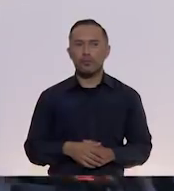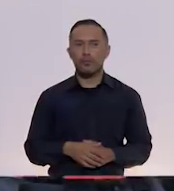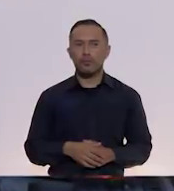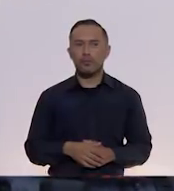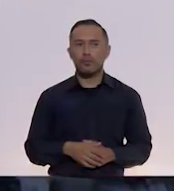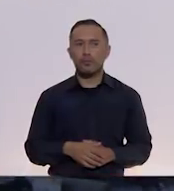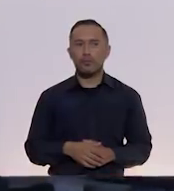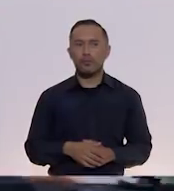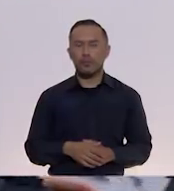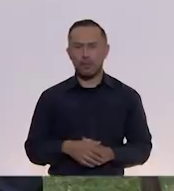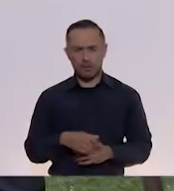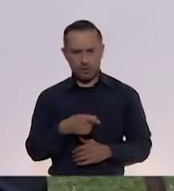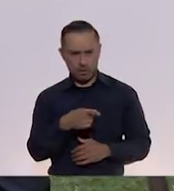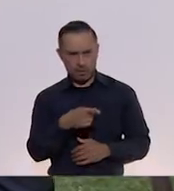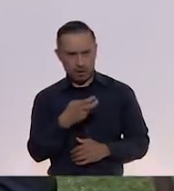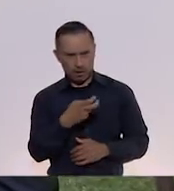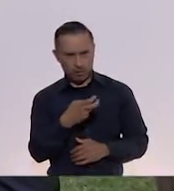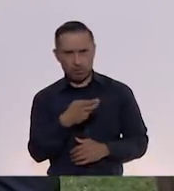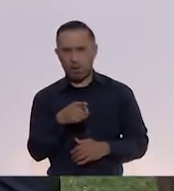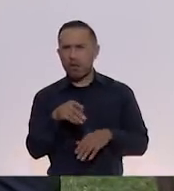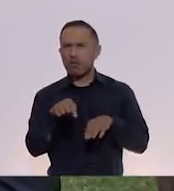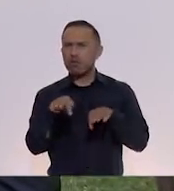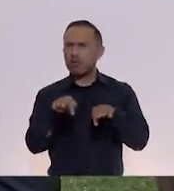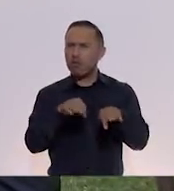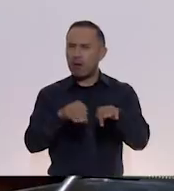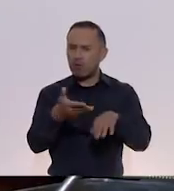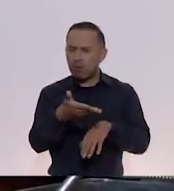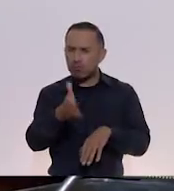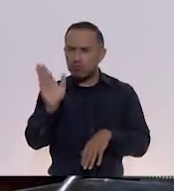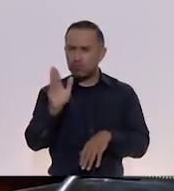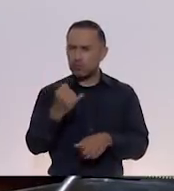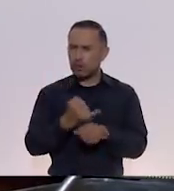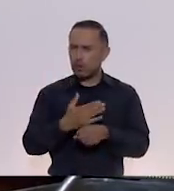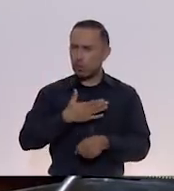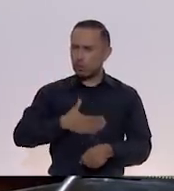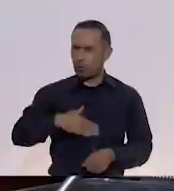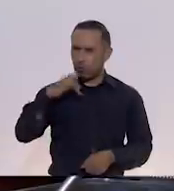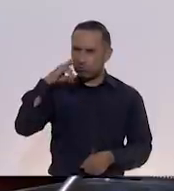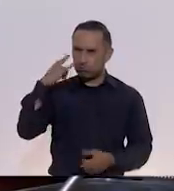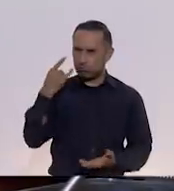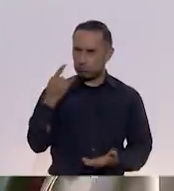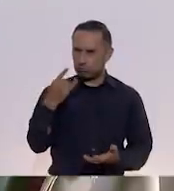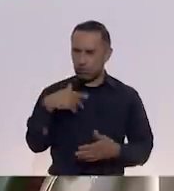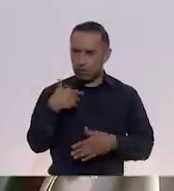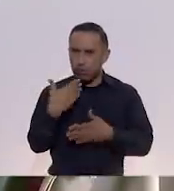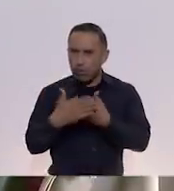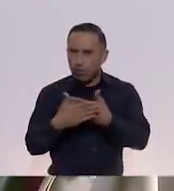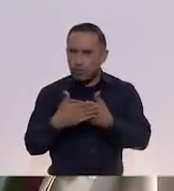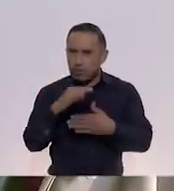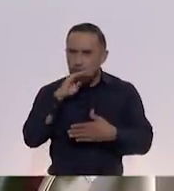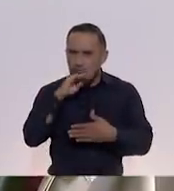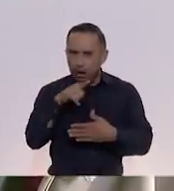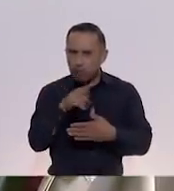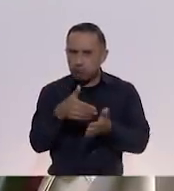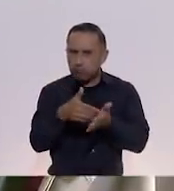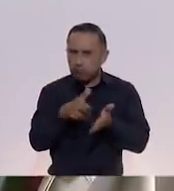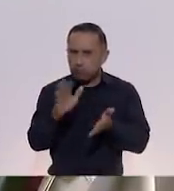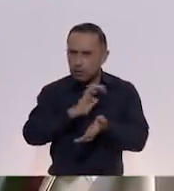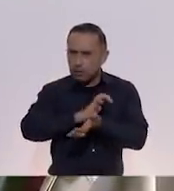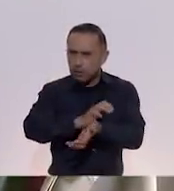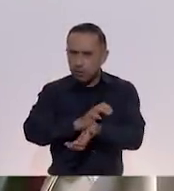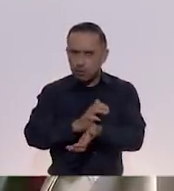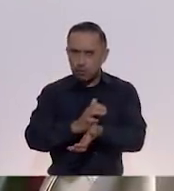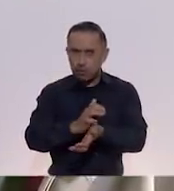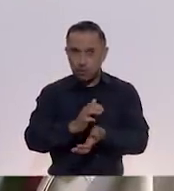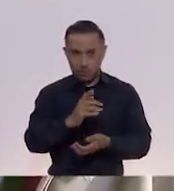Mi clienta fue despedida en forma injusta. La discriminaron por su embarazo. ¿Que las mujeres embarazadas